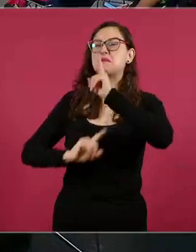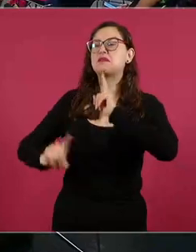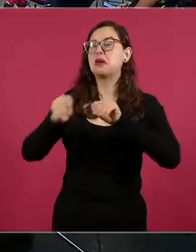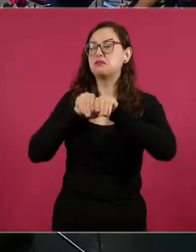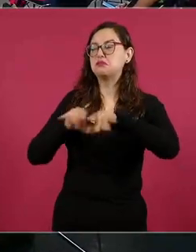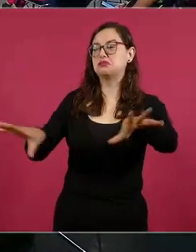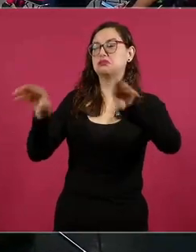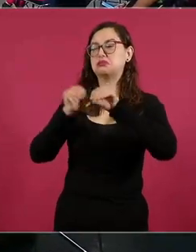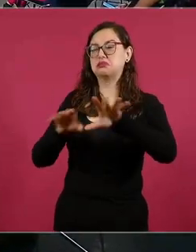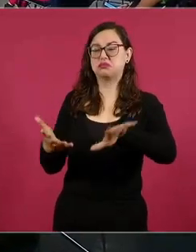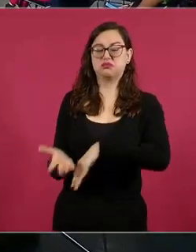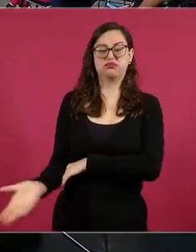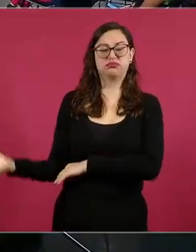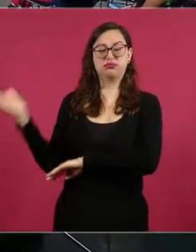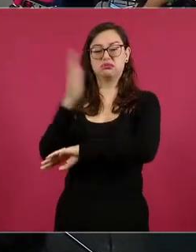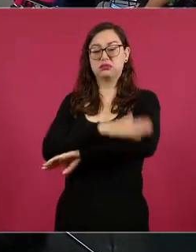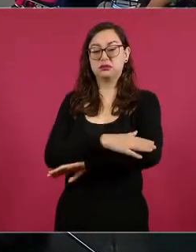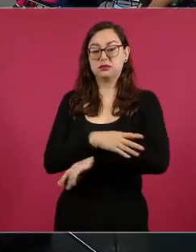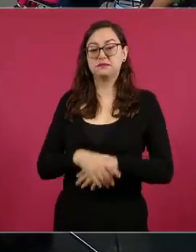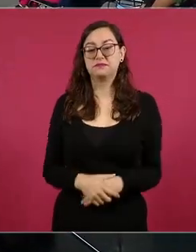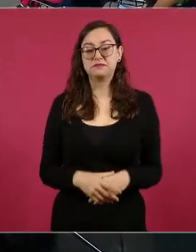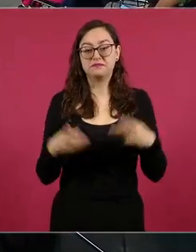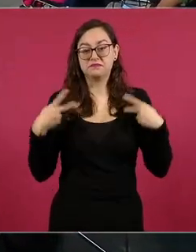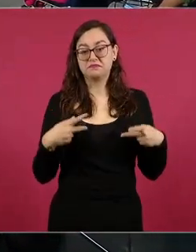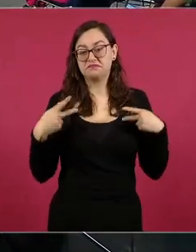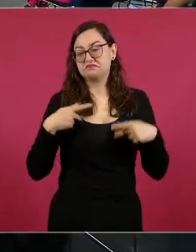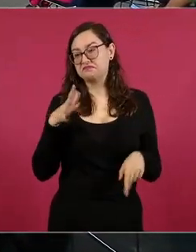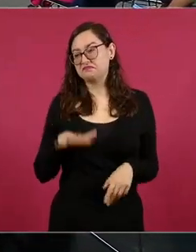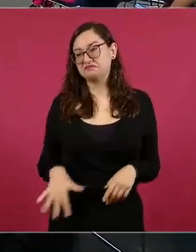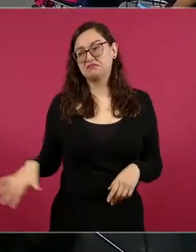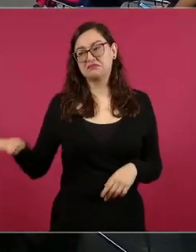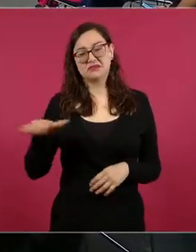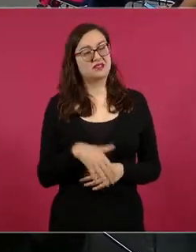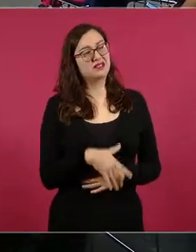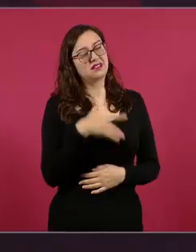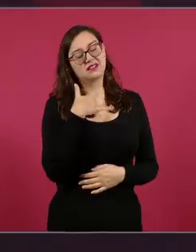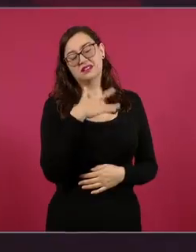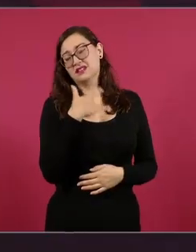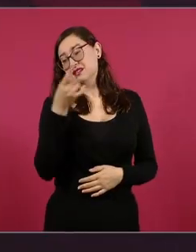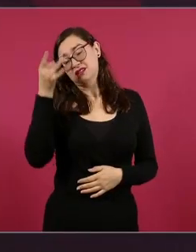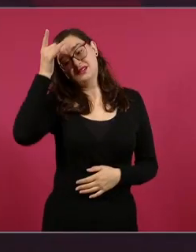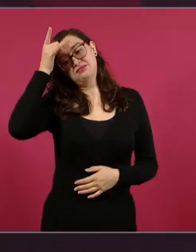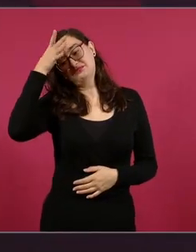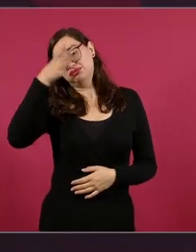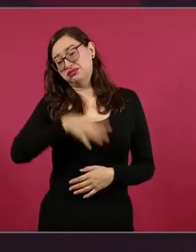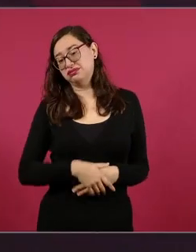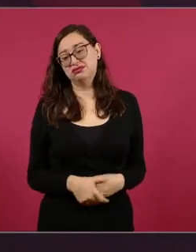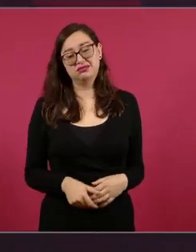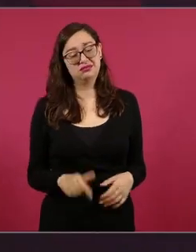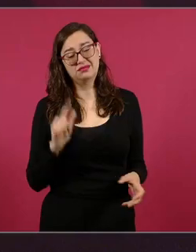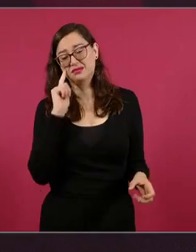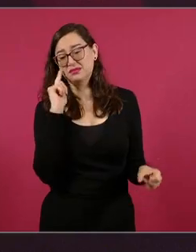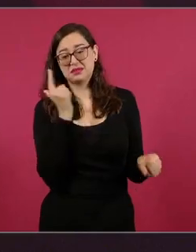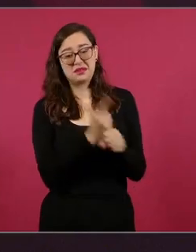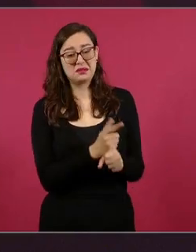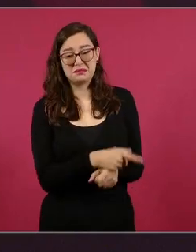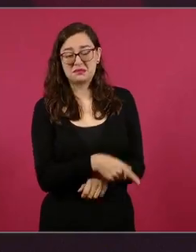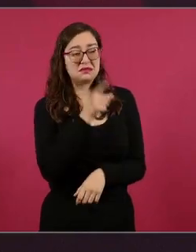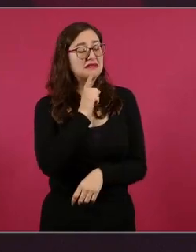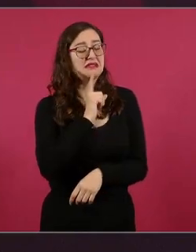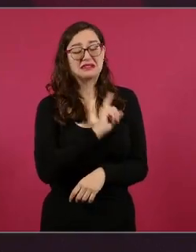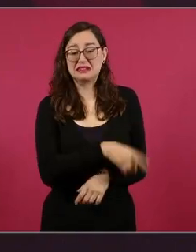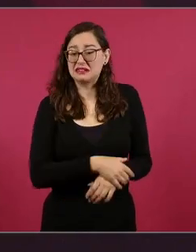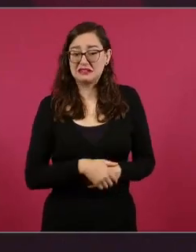y no pasa nada. Al contrario, tiene un efecto de boomerang, se les regresa y cada vez pierden